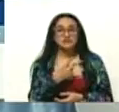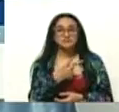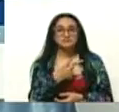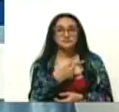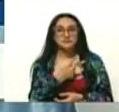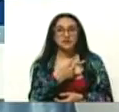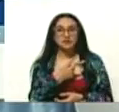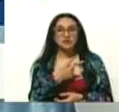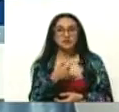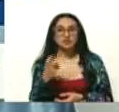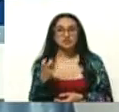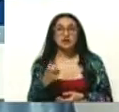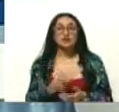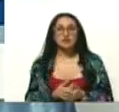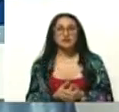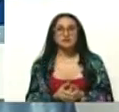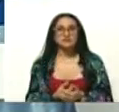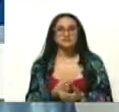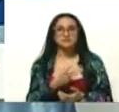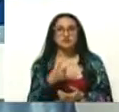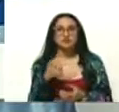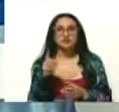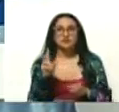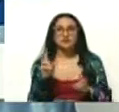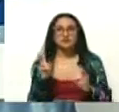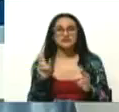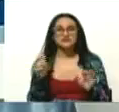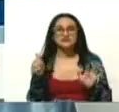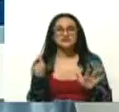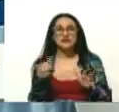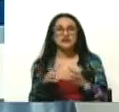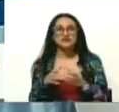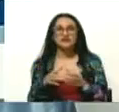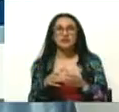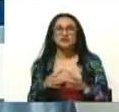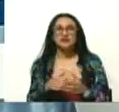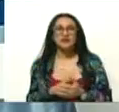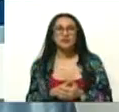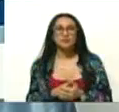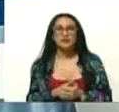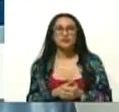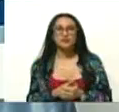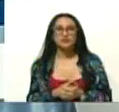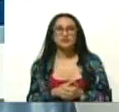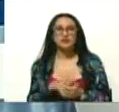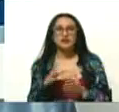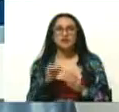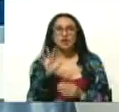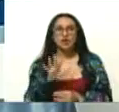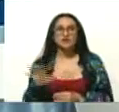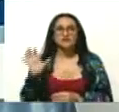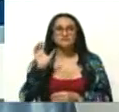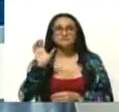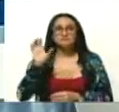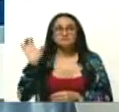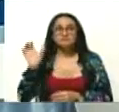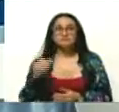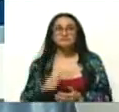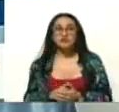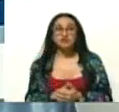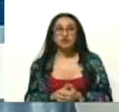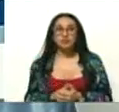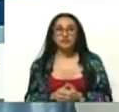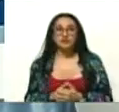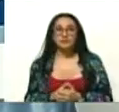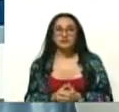260 actividades formativas y de sensibilización en todos los estados del país, con la